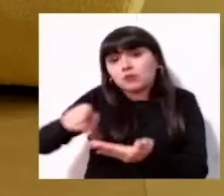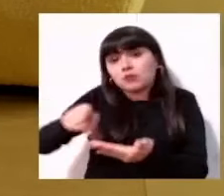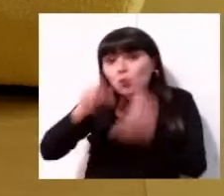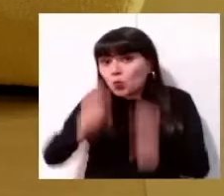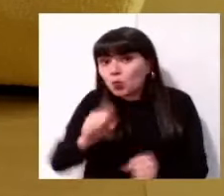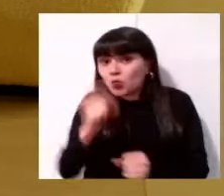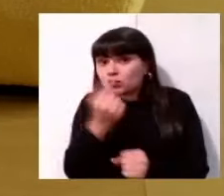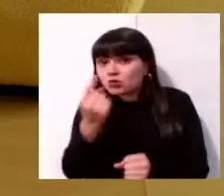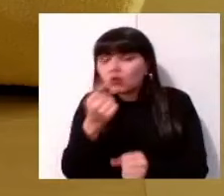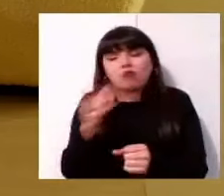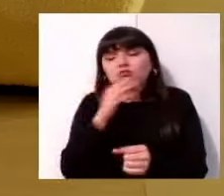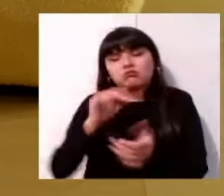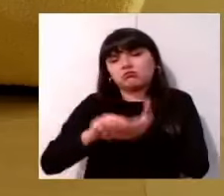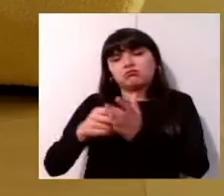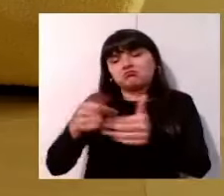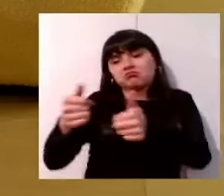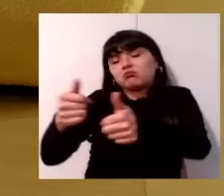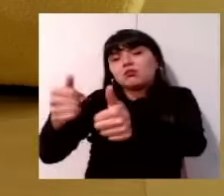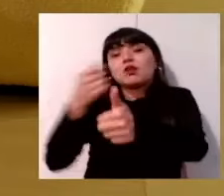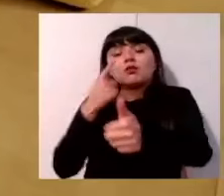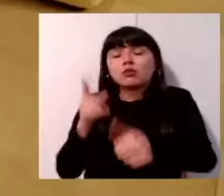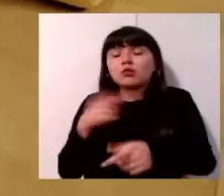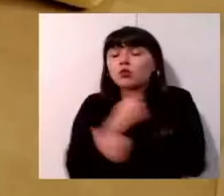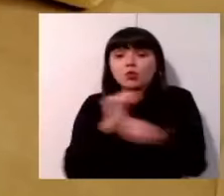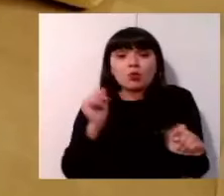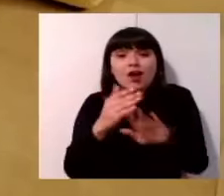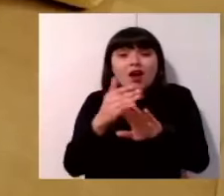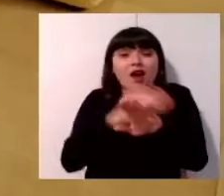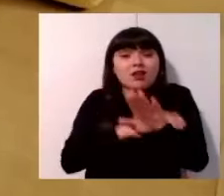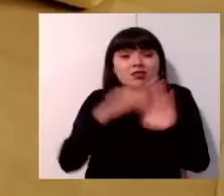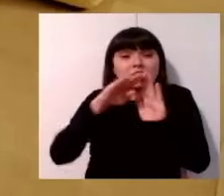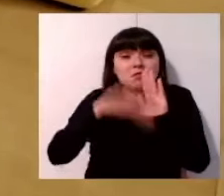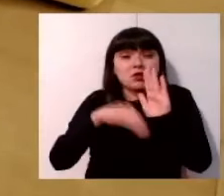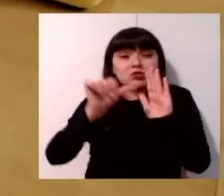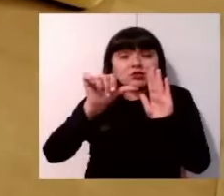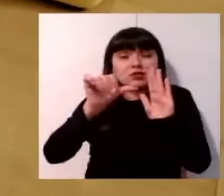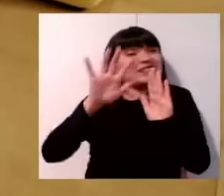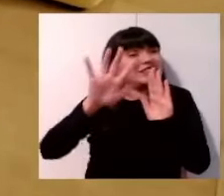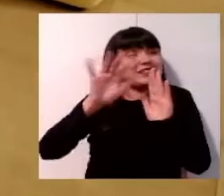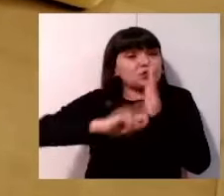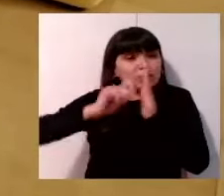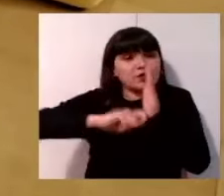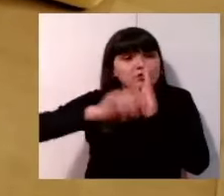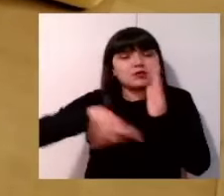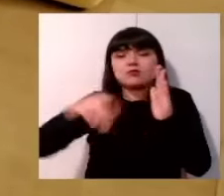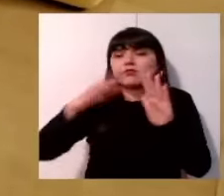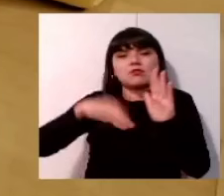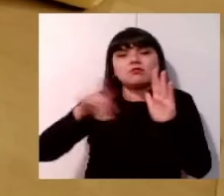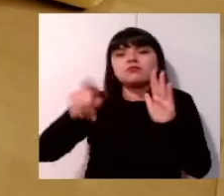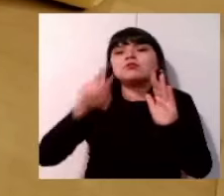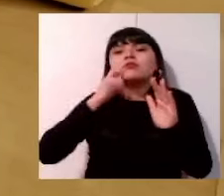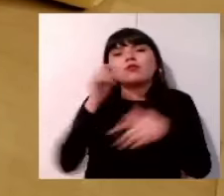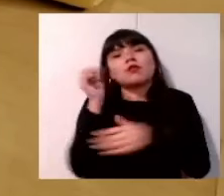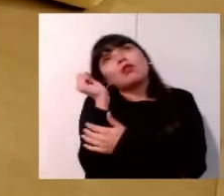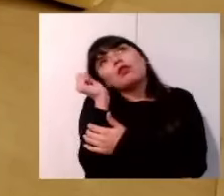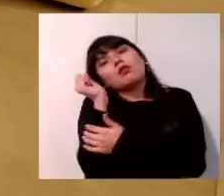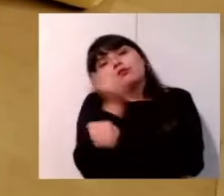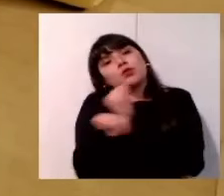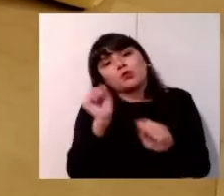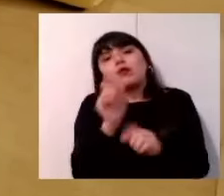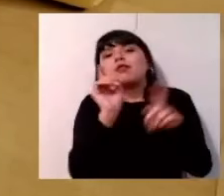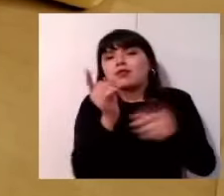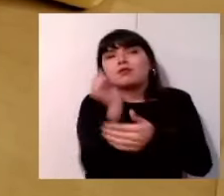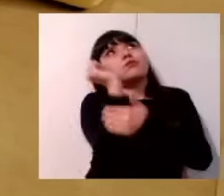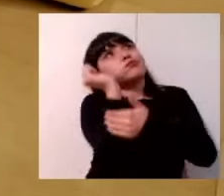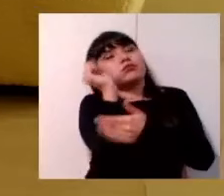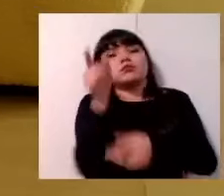pueden girar solos, o sea, antes de los 5 meses. Ya, y después de los 6 meses, ¿es ideal que uno los saque a otra pieza, dices tú? O